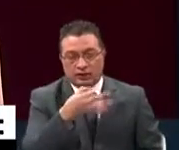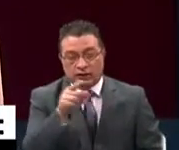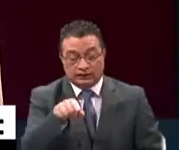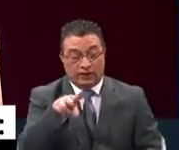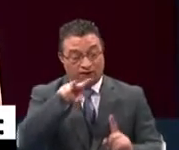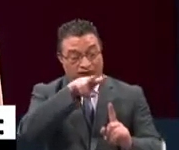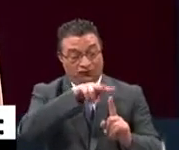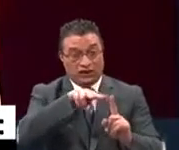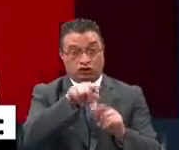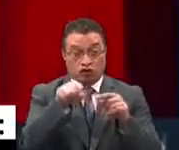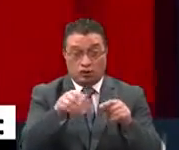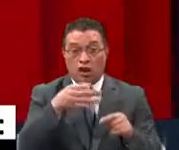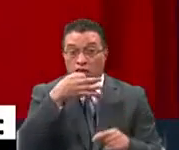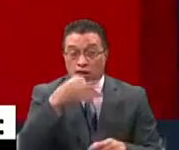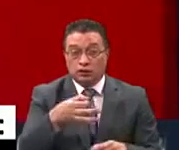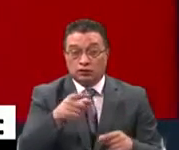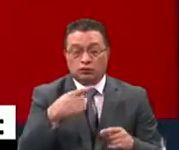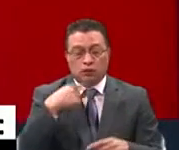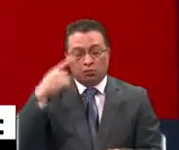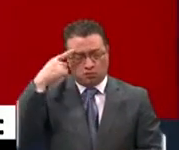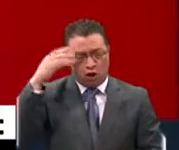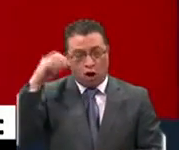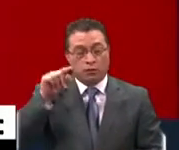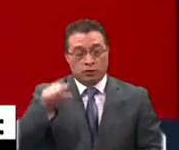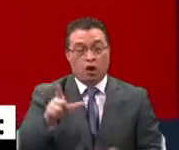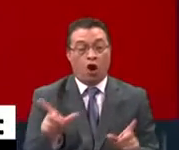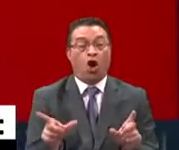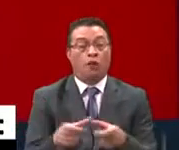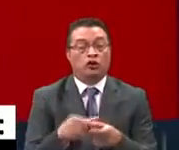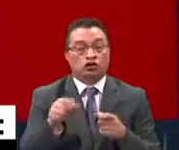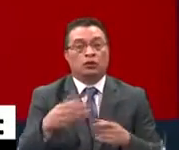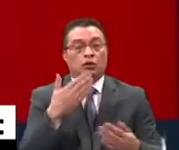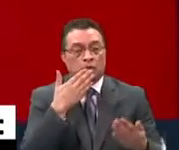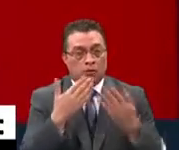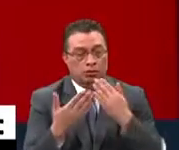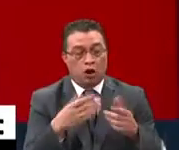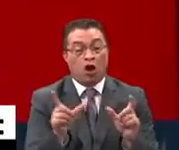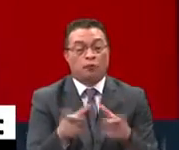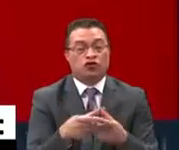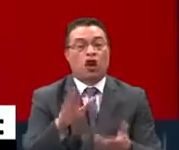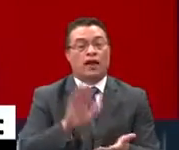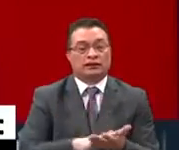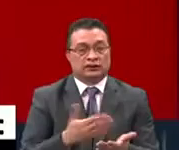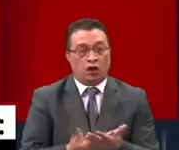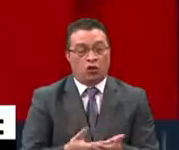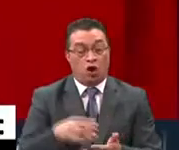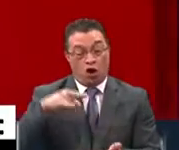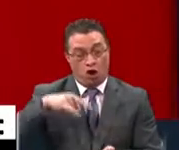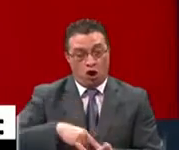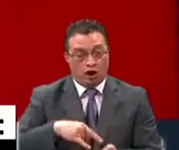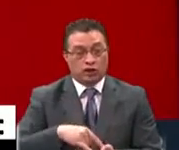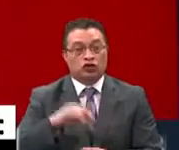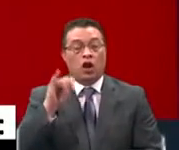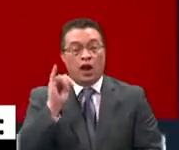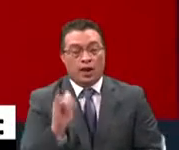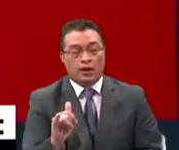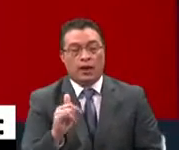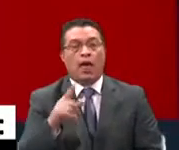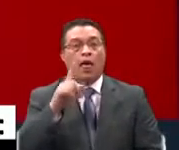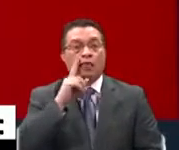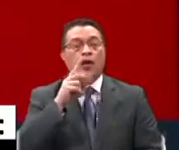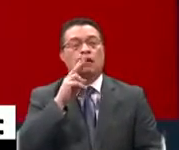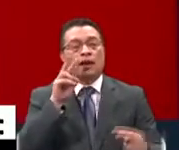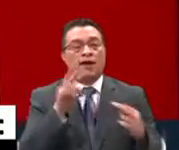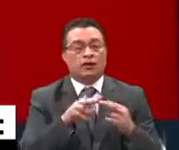visión del Ejecutivo, esa ha sido nuestra postura en la comisión donde esto se ha estado discutiendo, que es la Comisión de Salud en el Congreso, y tiene que ver con